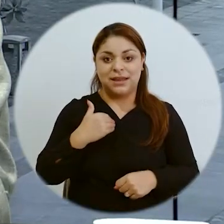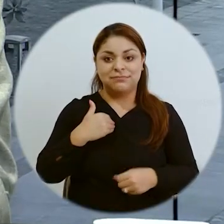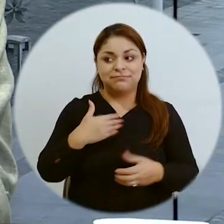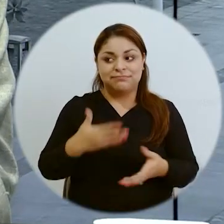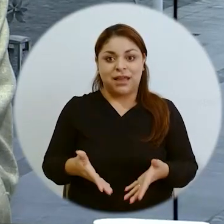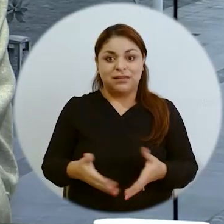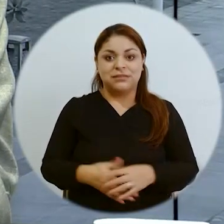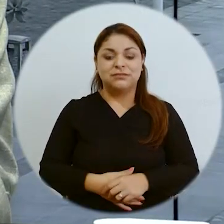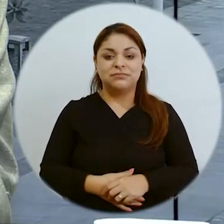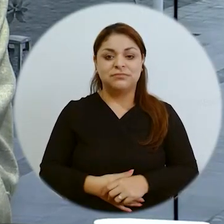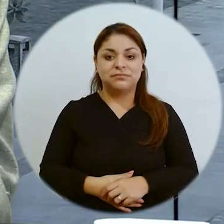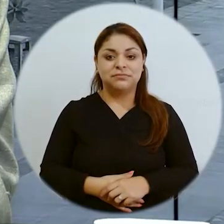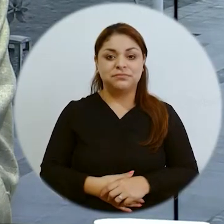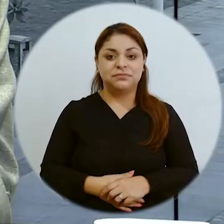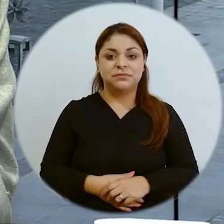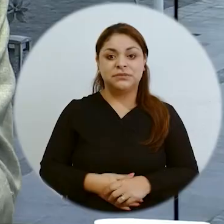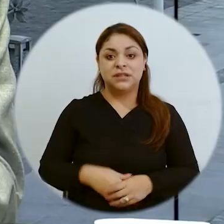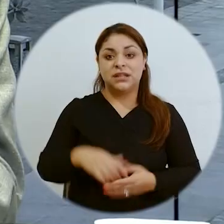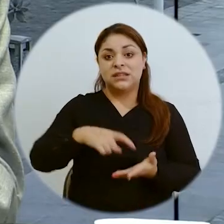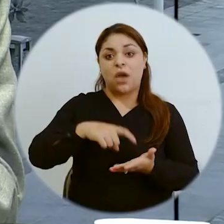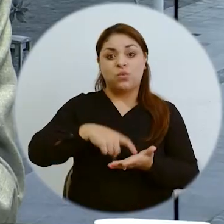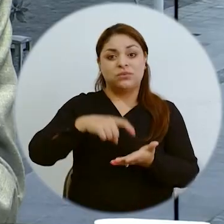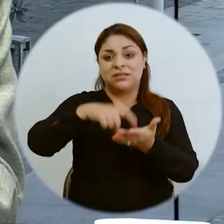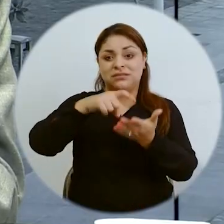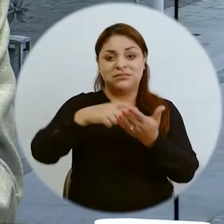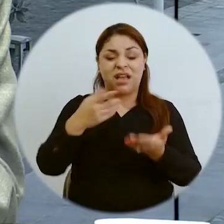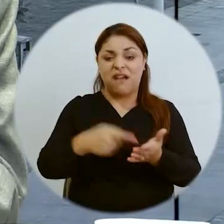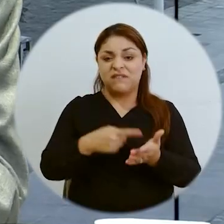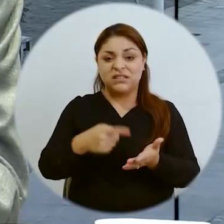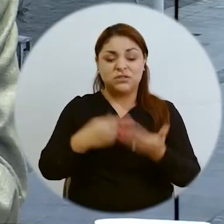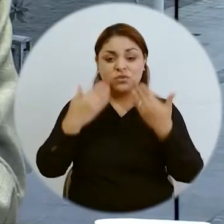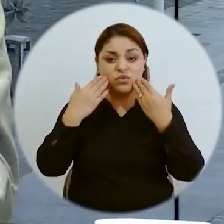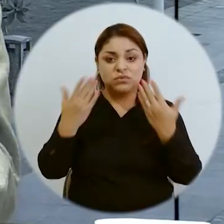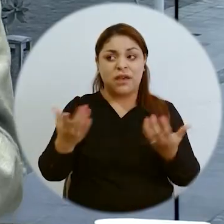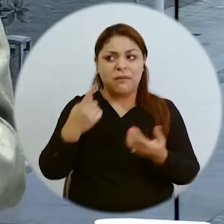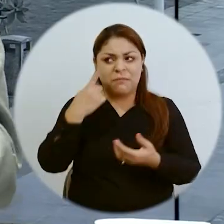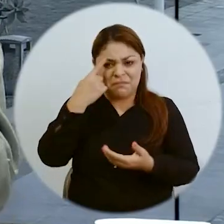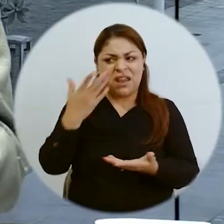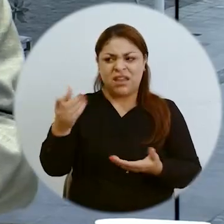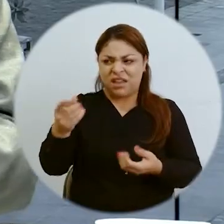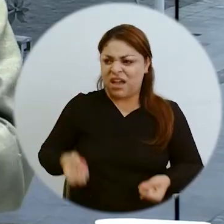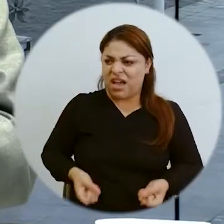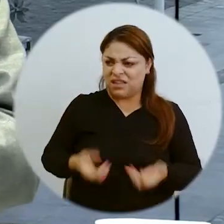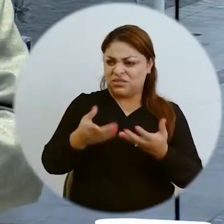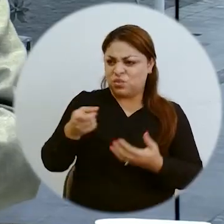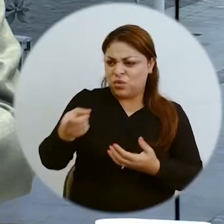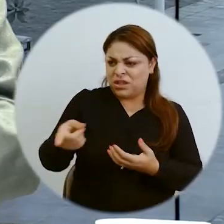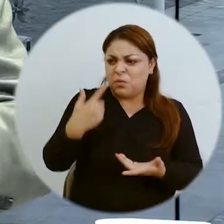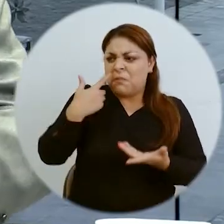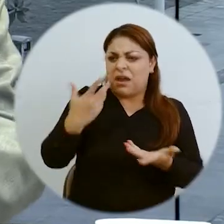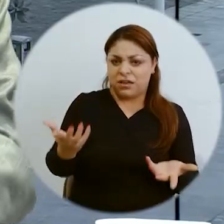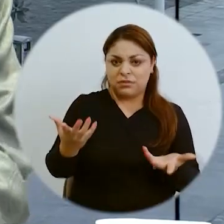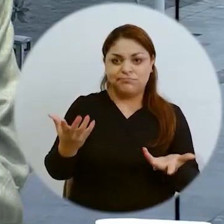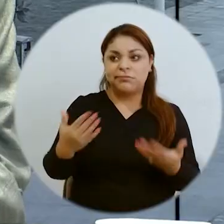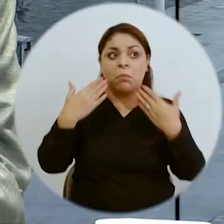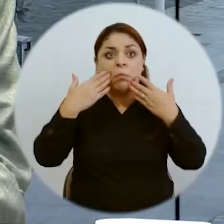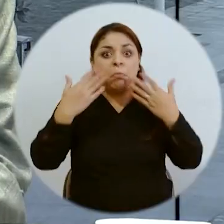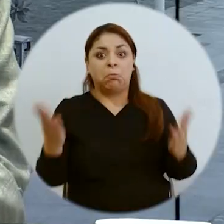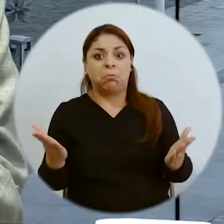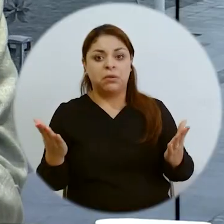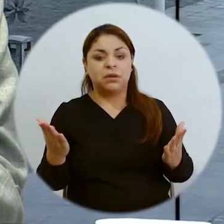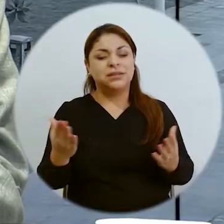y de su núcleo familiar, tener un alto nivel de endeudamiento también, y cómo no poder satisfacer